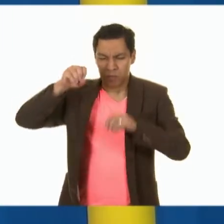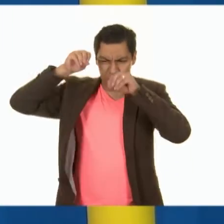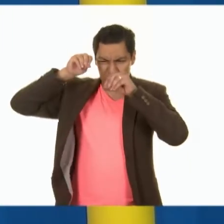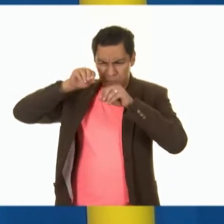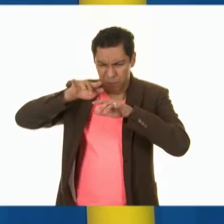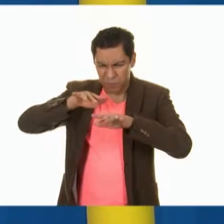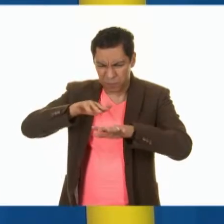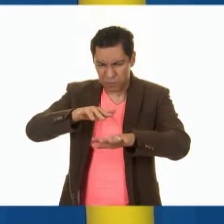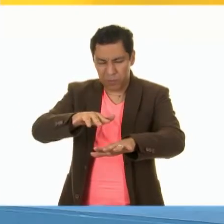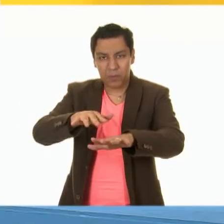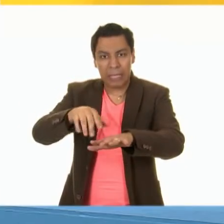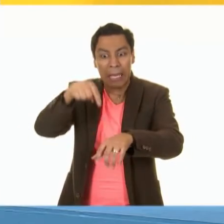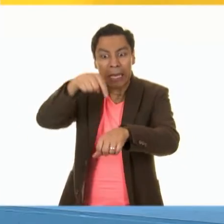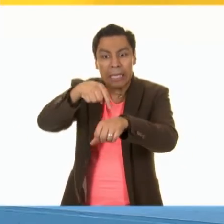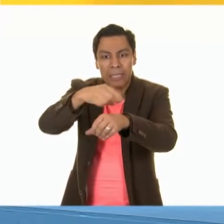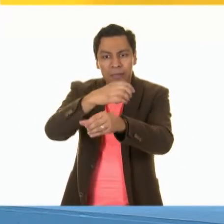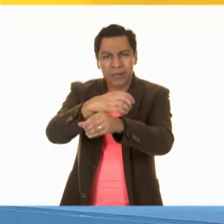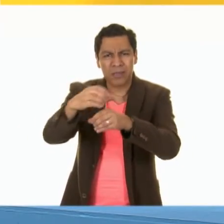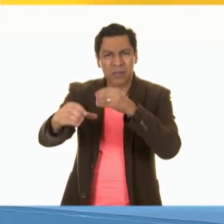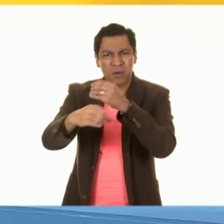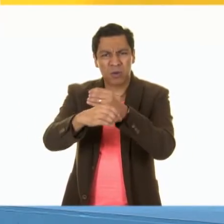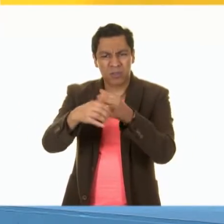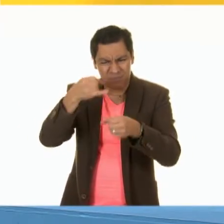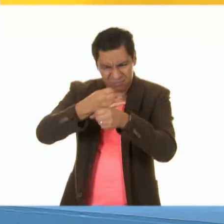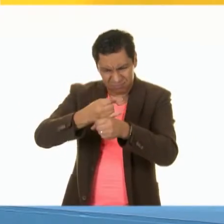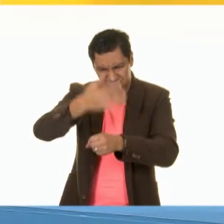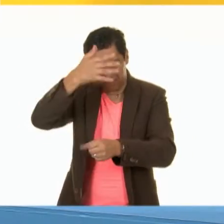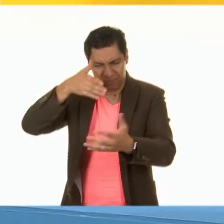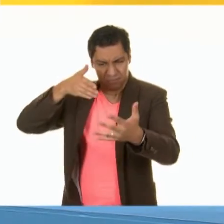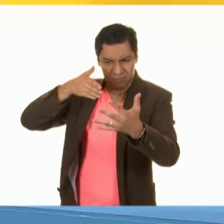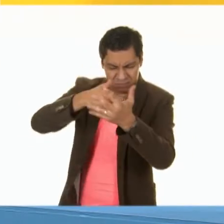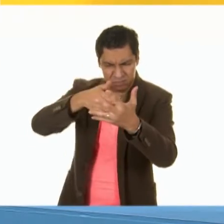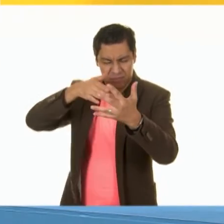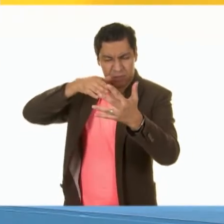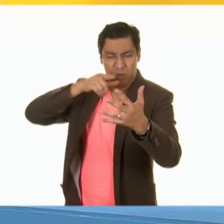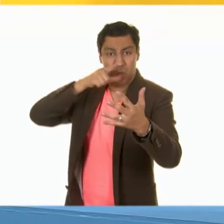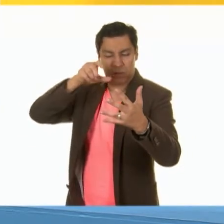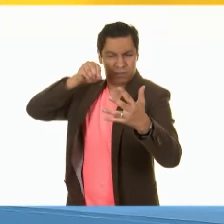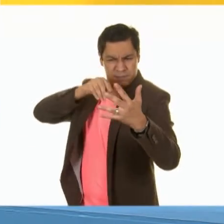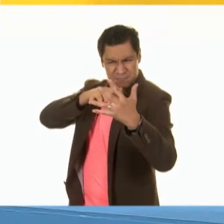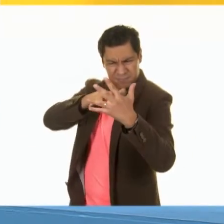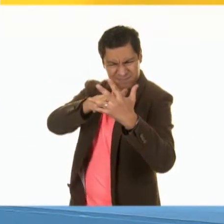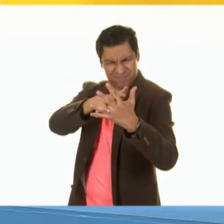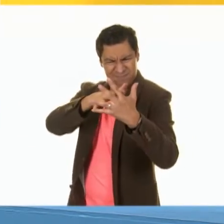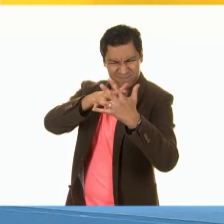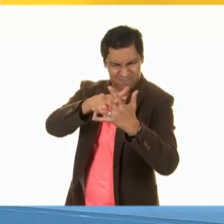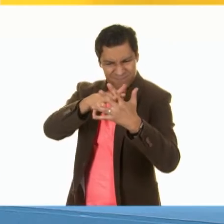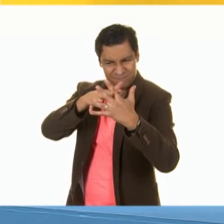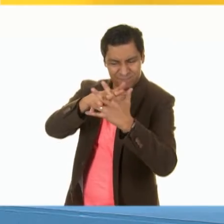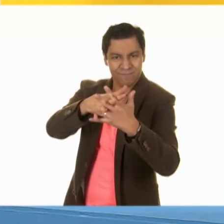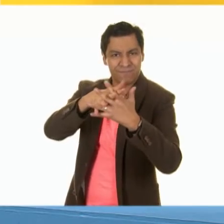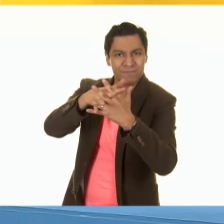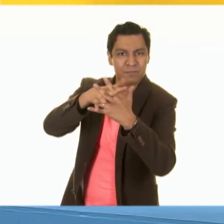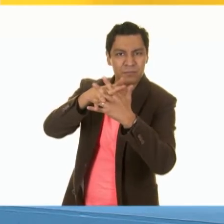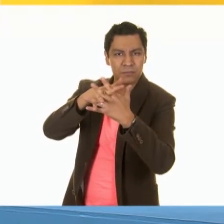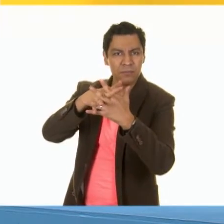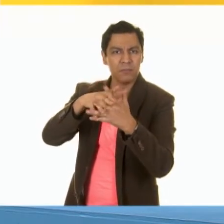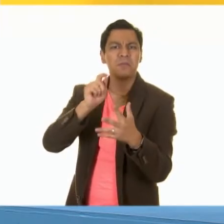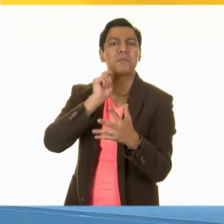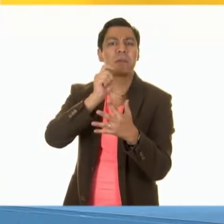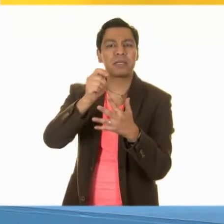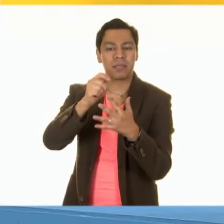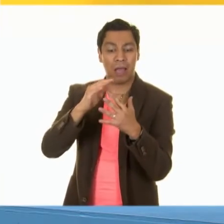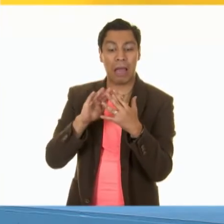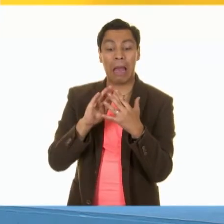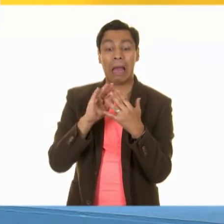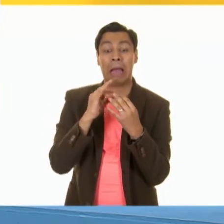propagándose. O sea, si el objeto no deja pasar la luz, en la parte posterior del objeto se proyecta una sombra, ajá, que